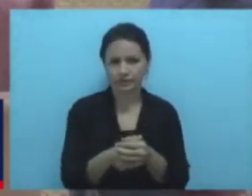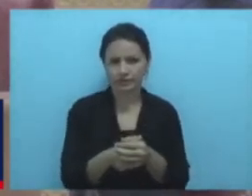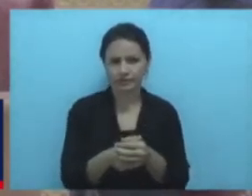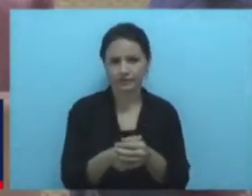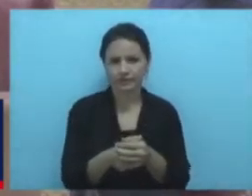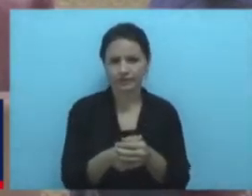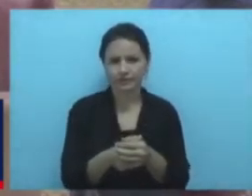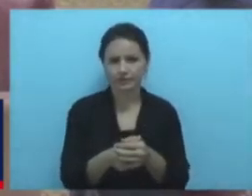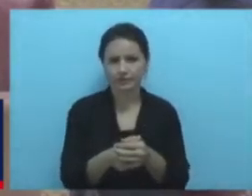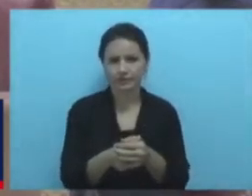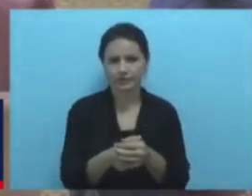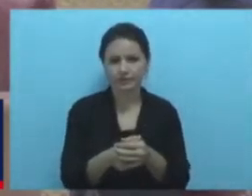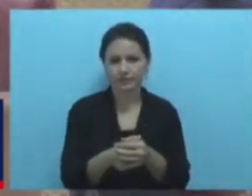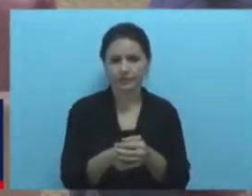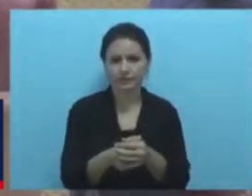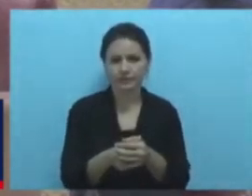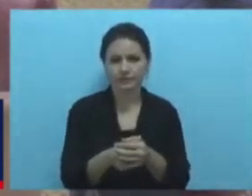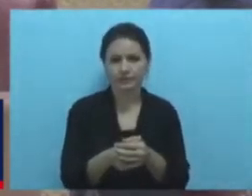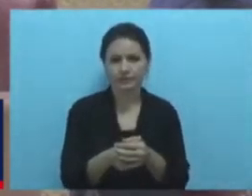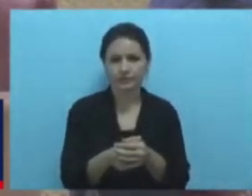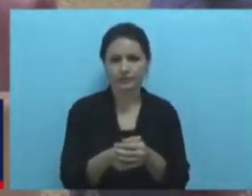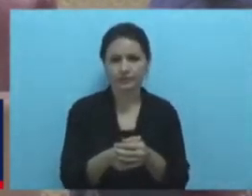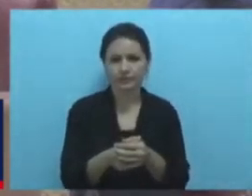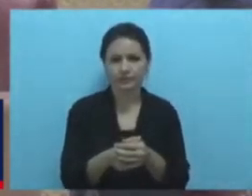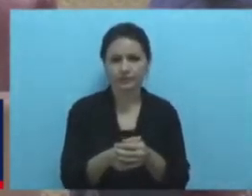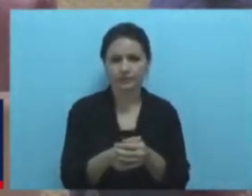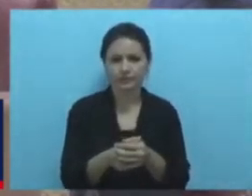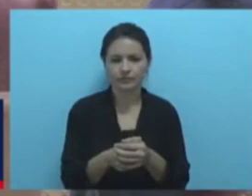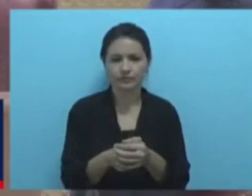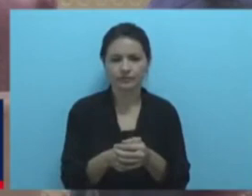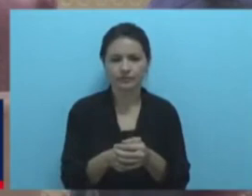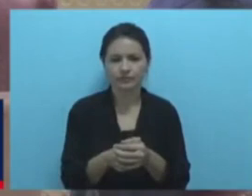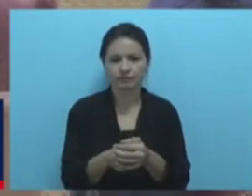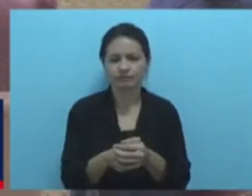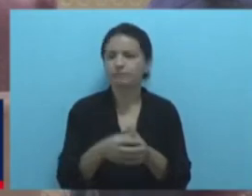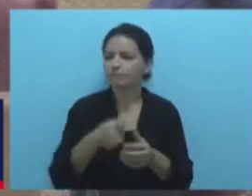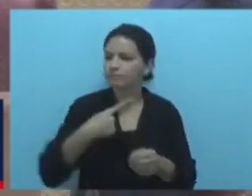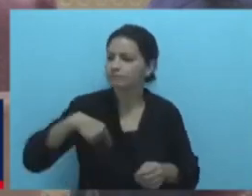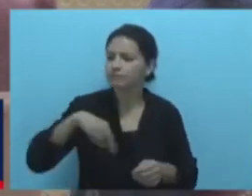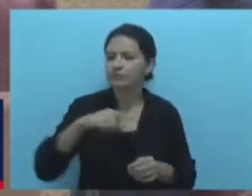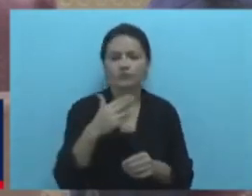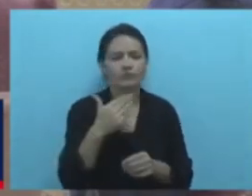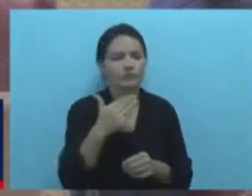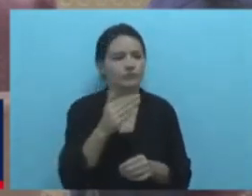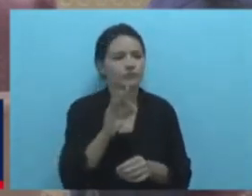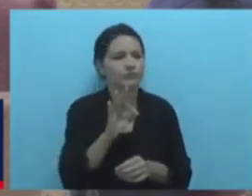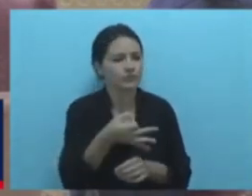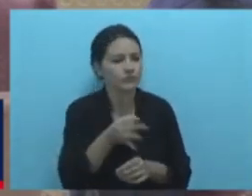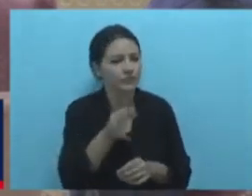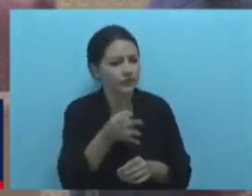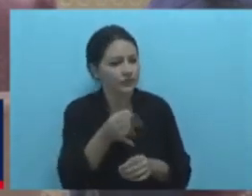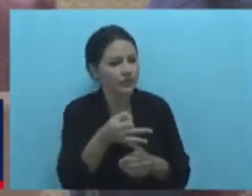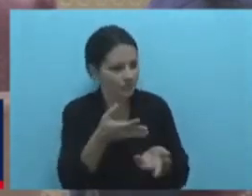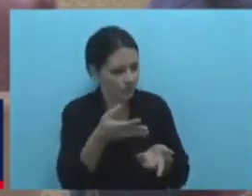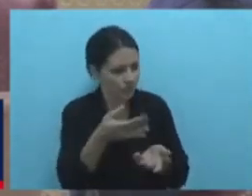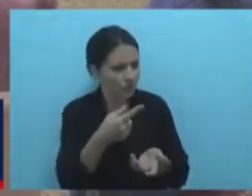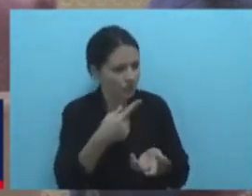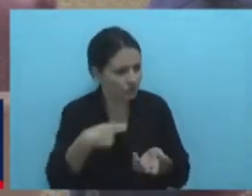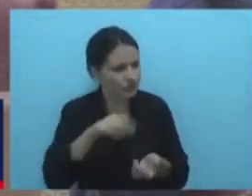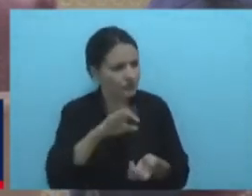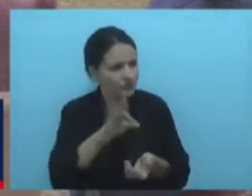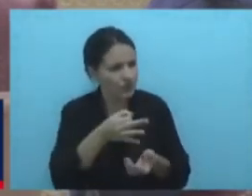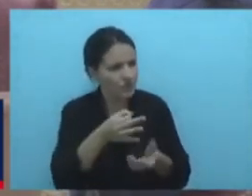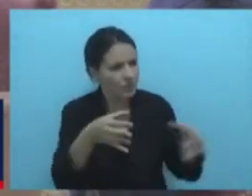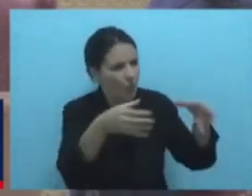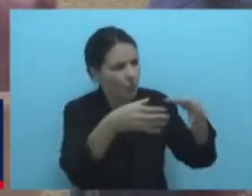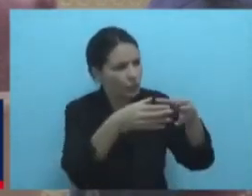nacional como si no supiéramos que desde hace años ese sector de la Popular